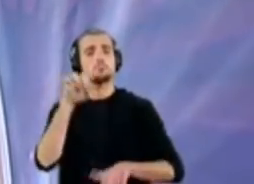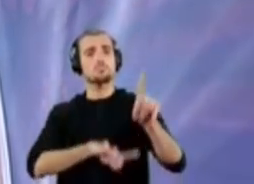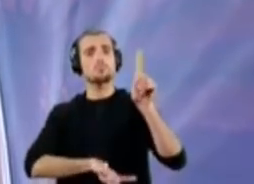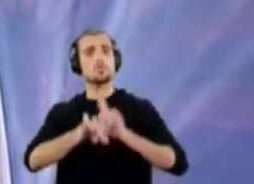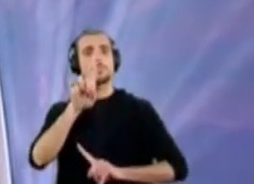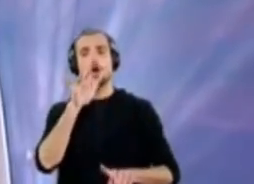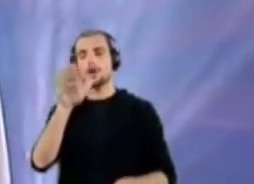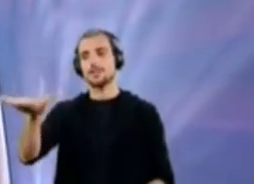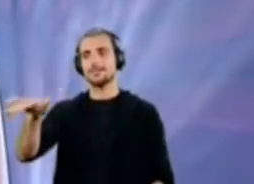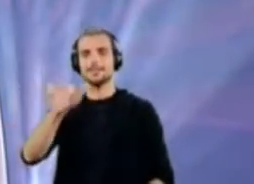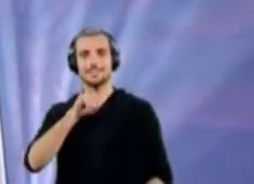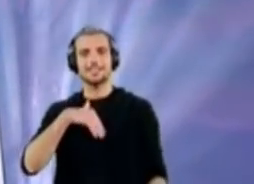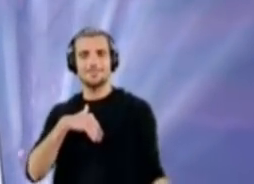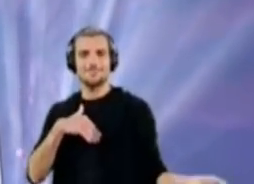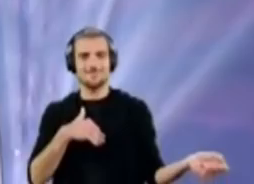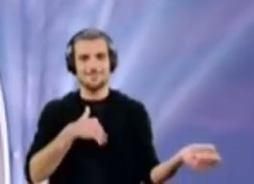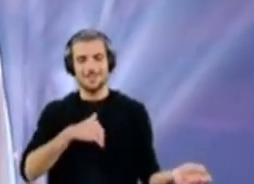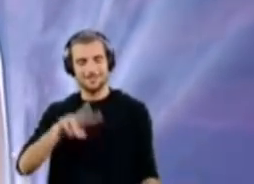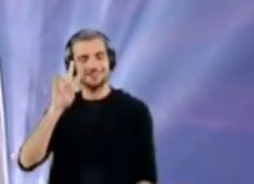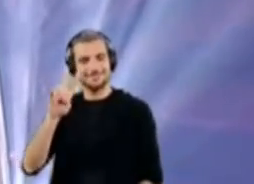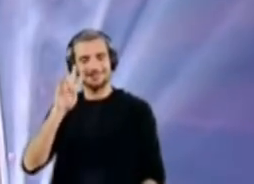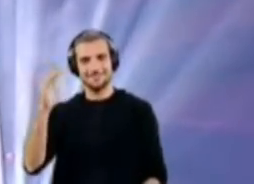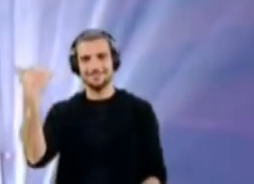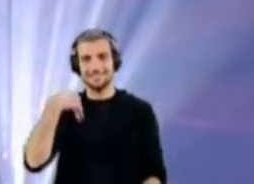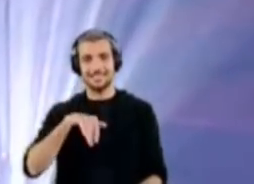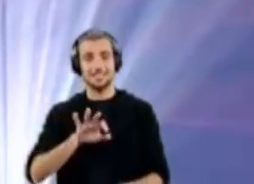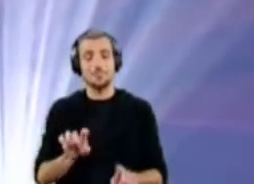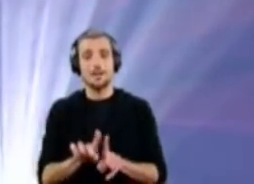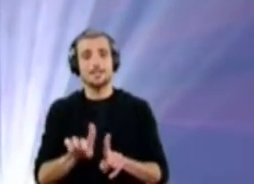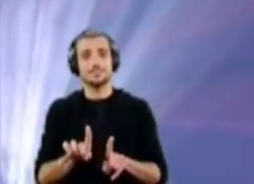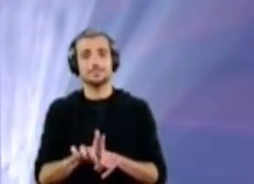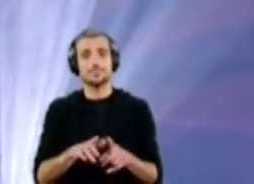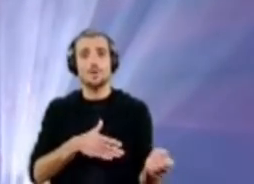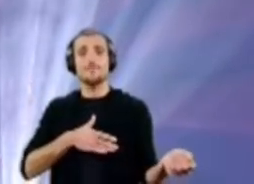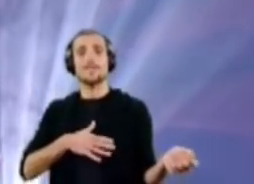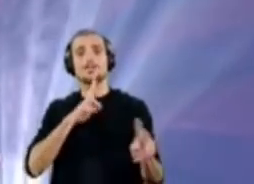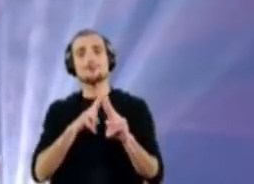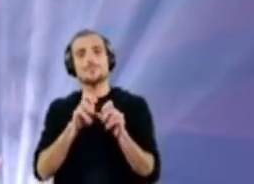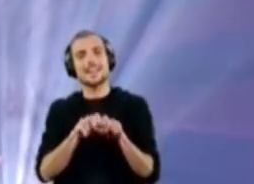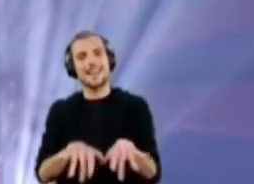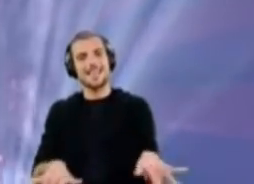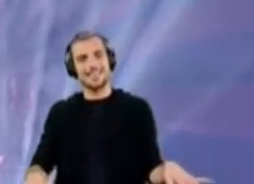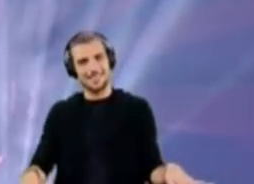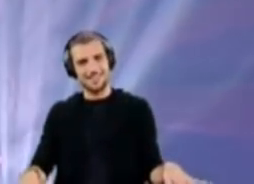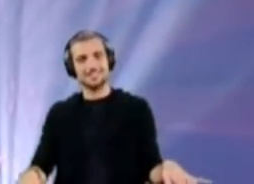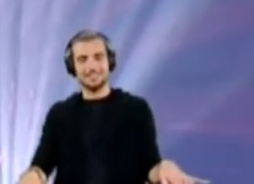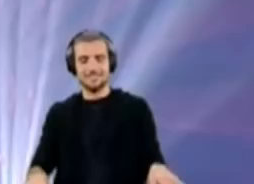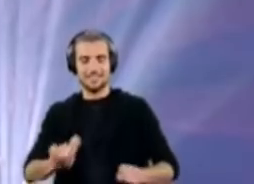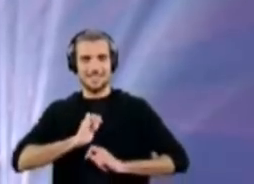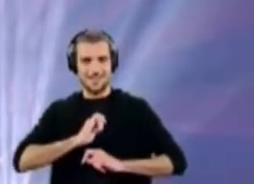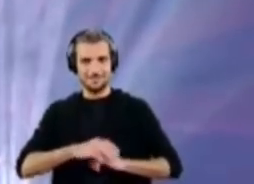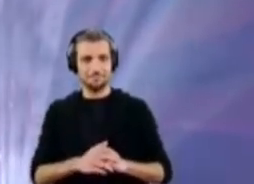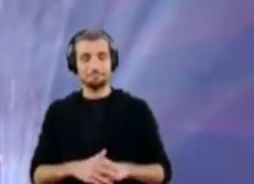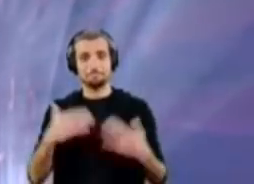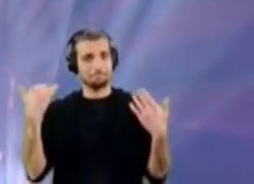tienen, con esa danza, ahí la tienen, con esa danza de raíces en la que nos ha sumergido. Y